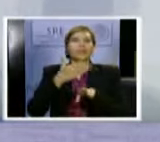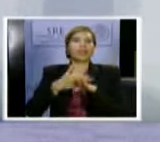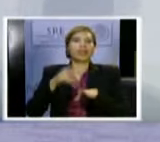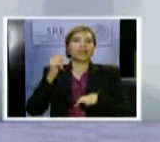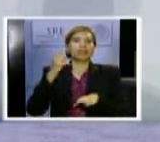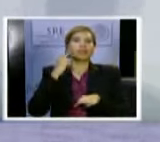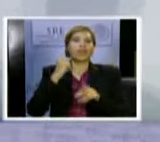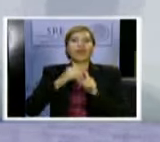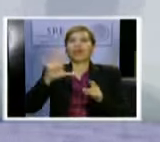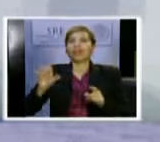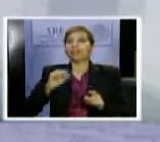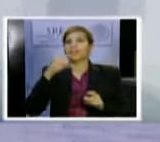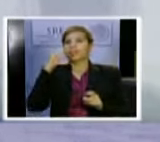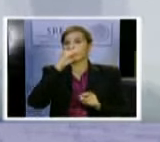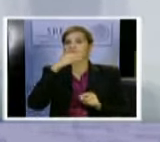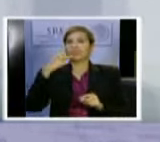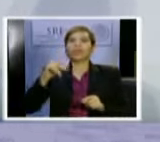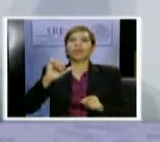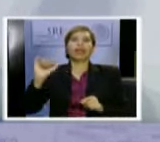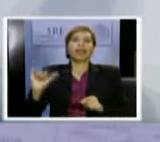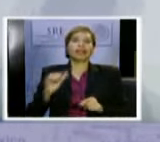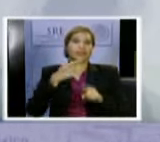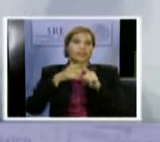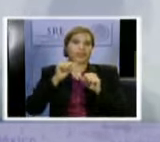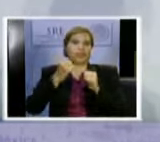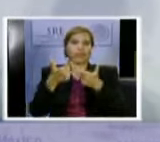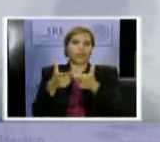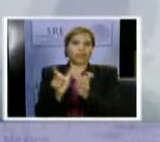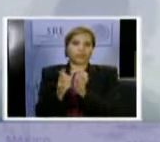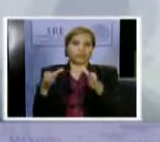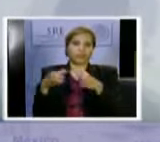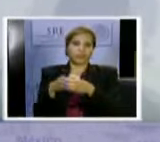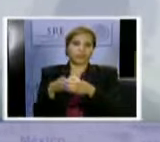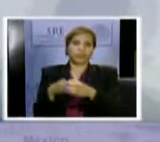los afroamericanos, de los asiáticos, de cualquier otro grupo.